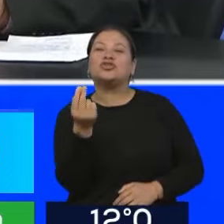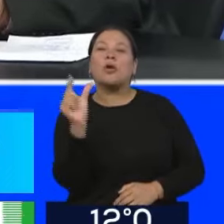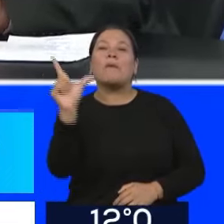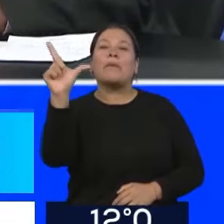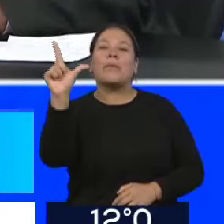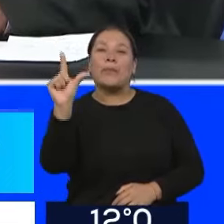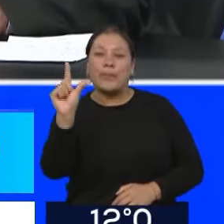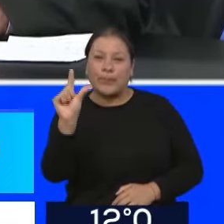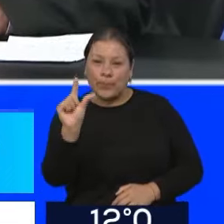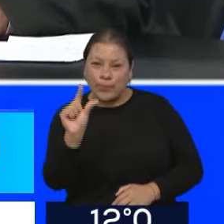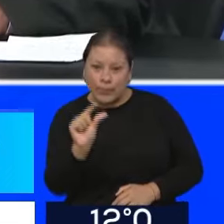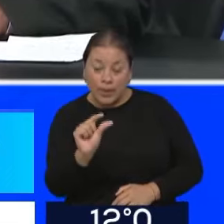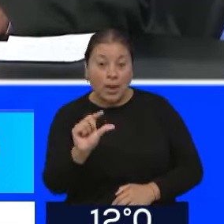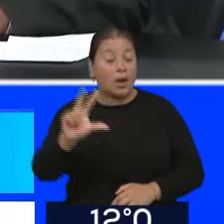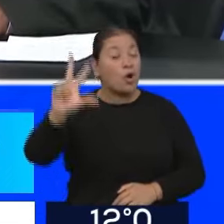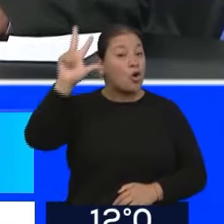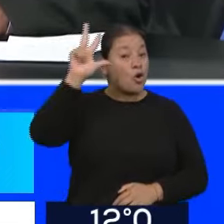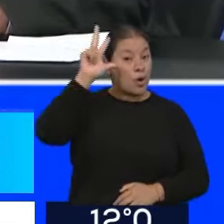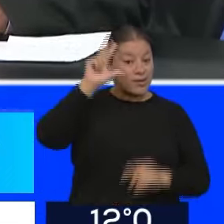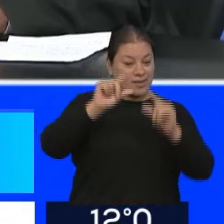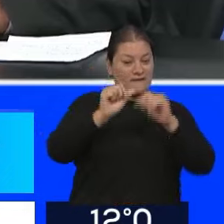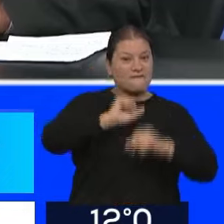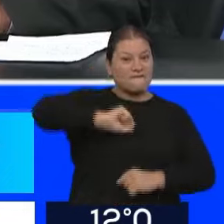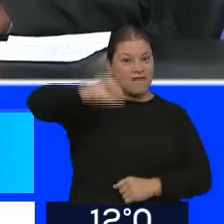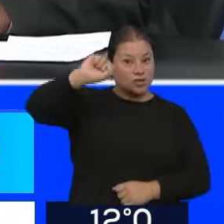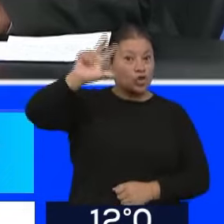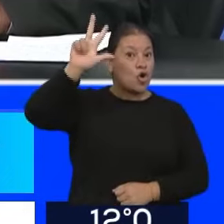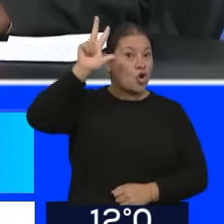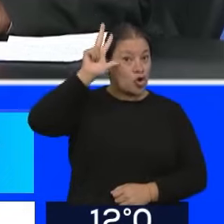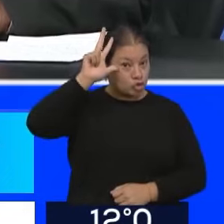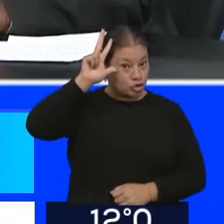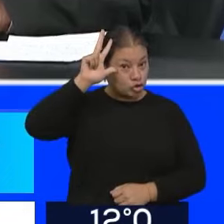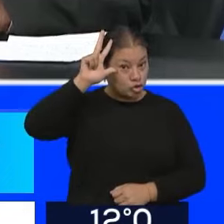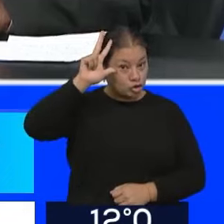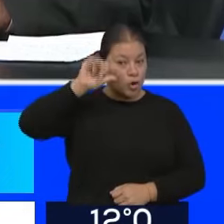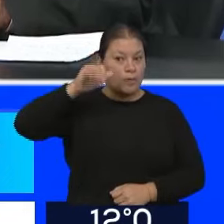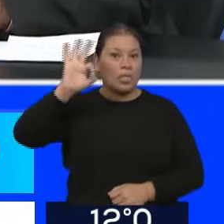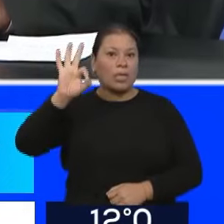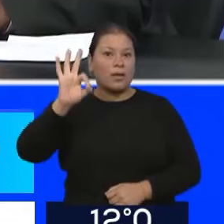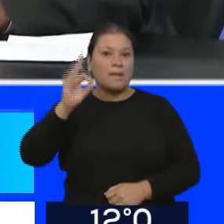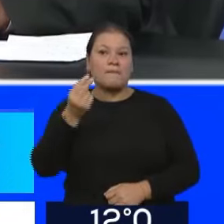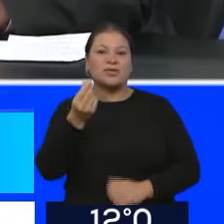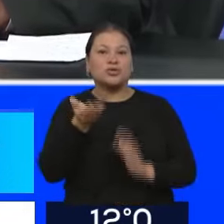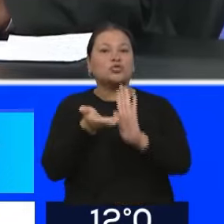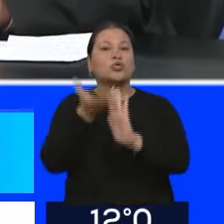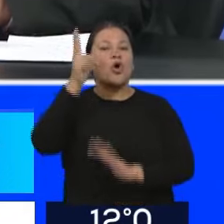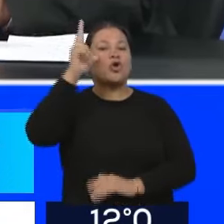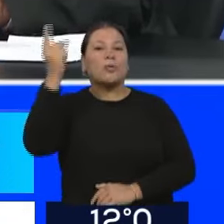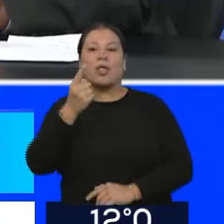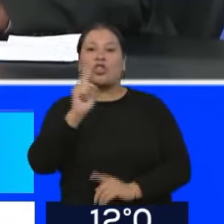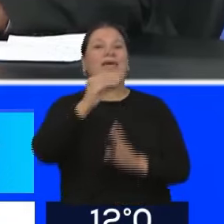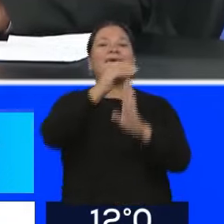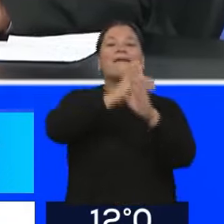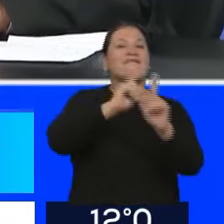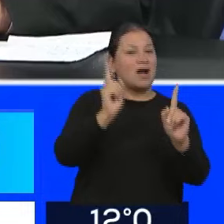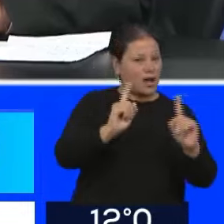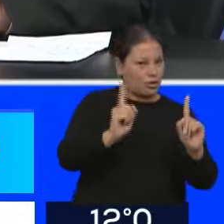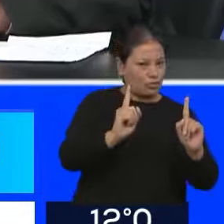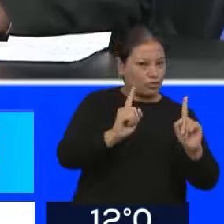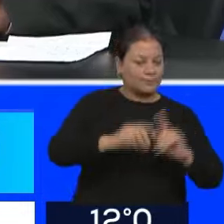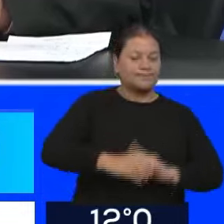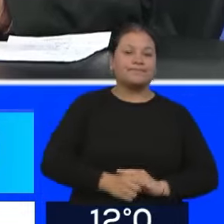8 puntos que hemos tenido de inflación, los precios han subido un 8% y no es que han bajado, se han desacelerado, bueno, a fuerza